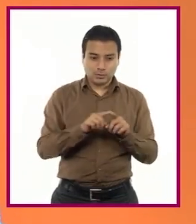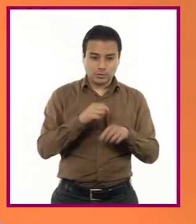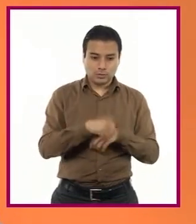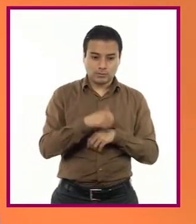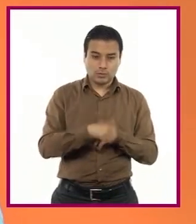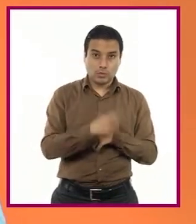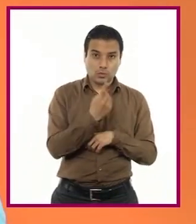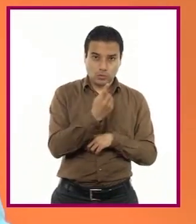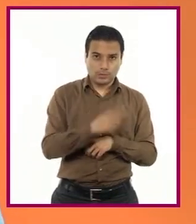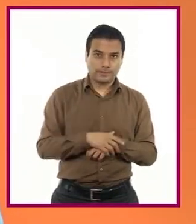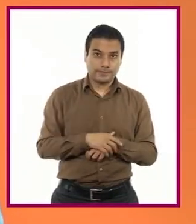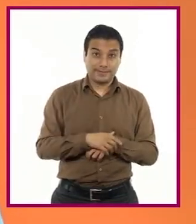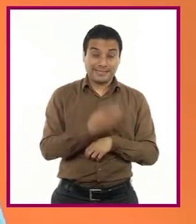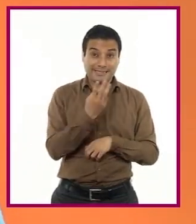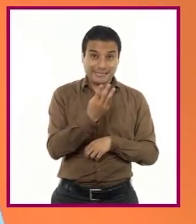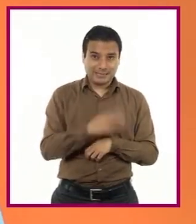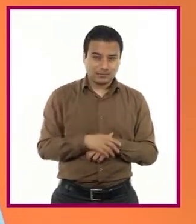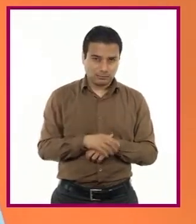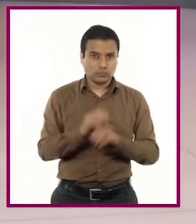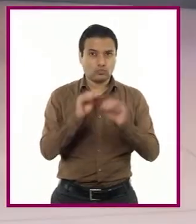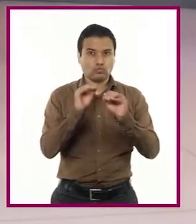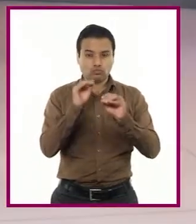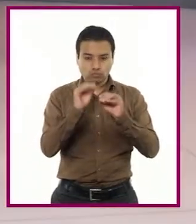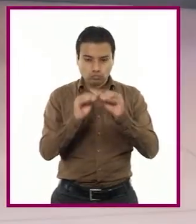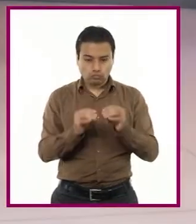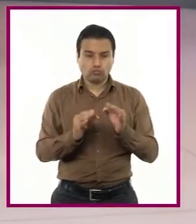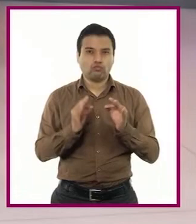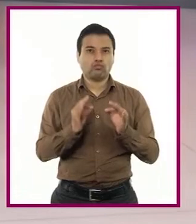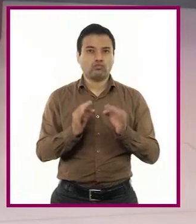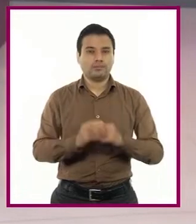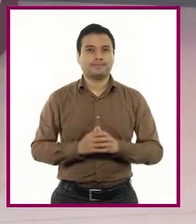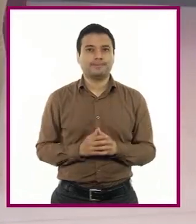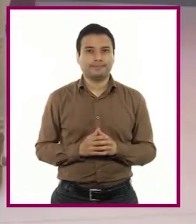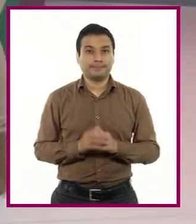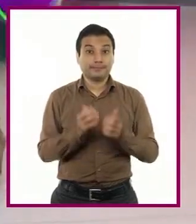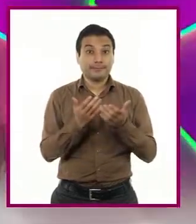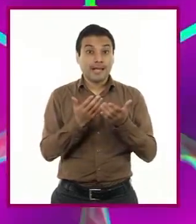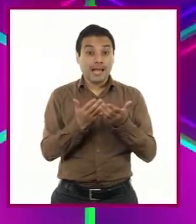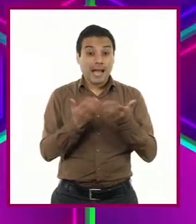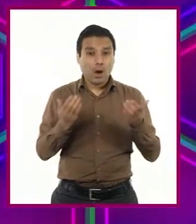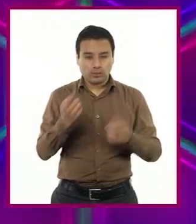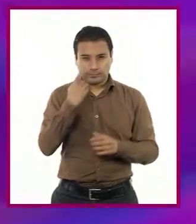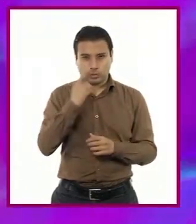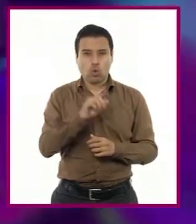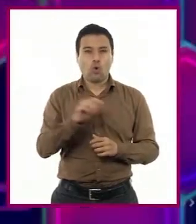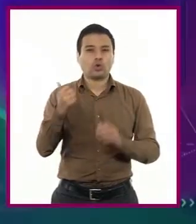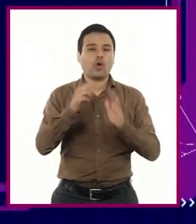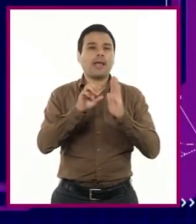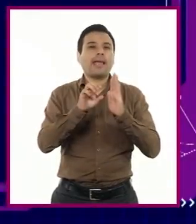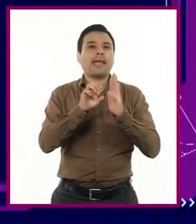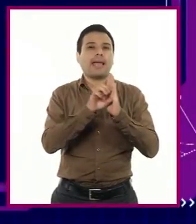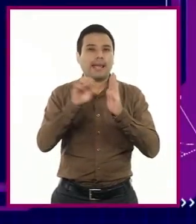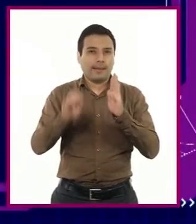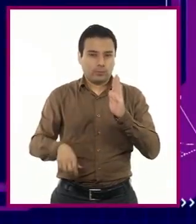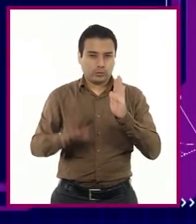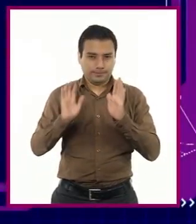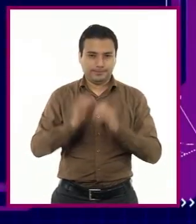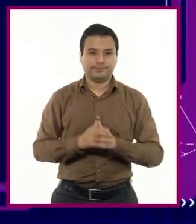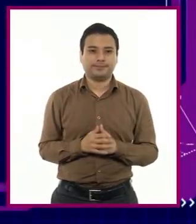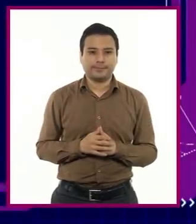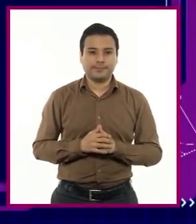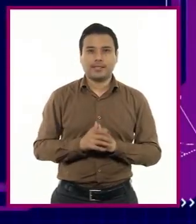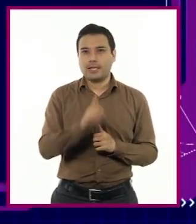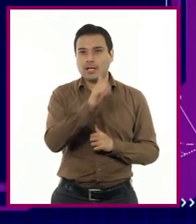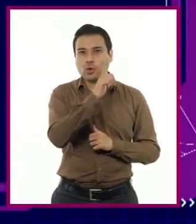3 fueron elaborados correctamente. Ahora continuemos con otro reto. Lorena cortó una hoja de